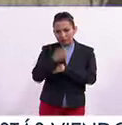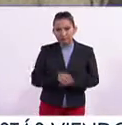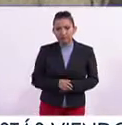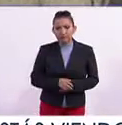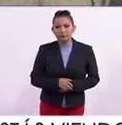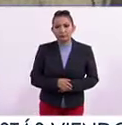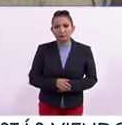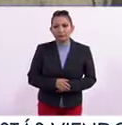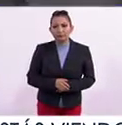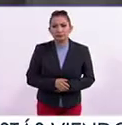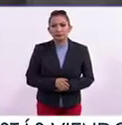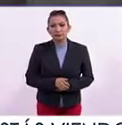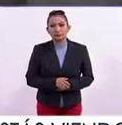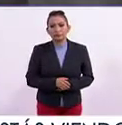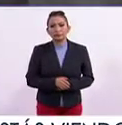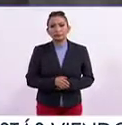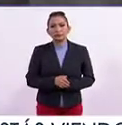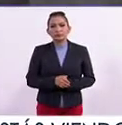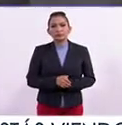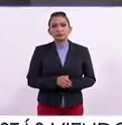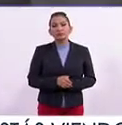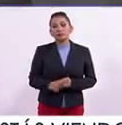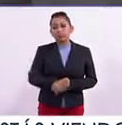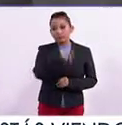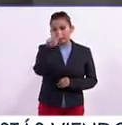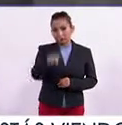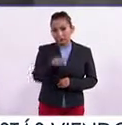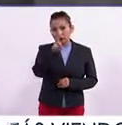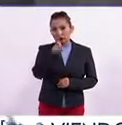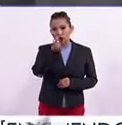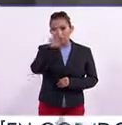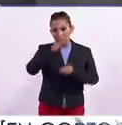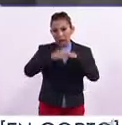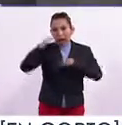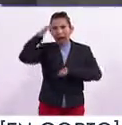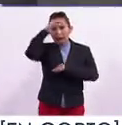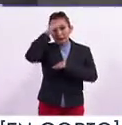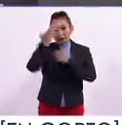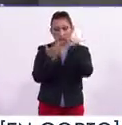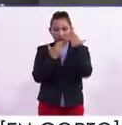de Ingeniería, y después el doctorado. Pero ya desde la maestría